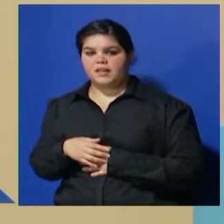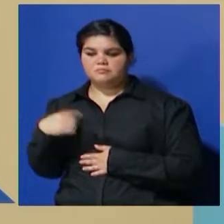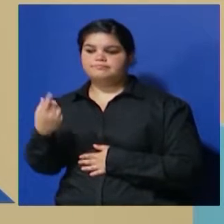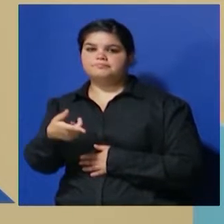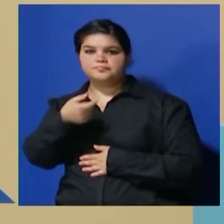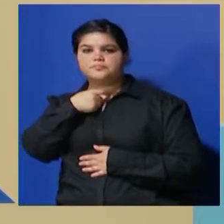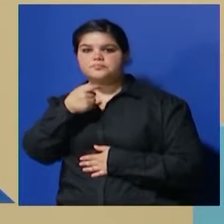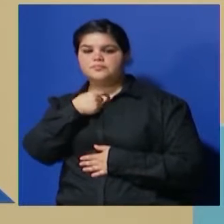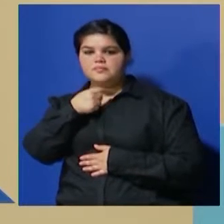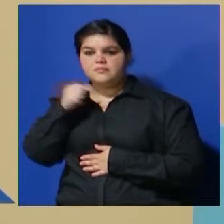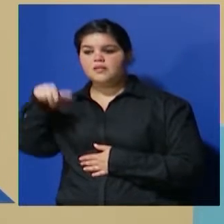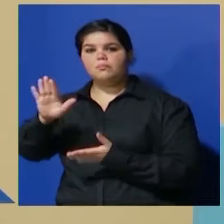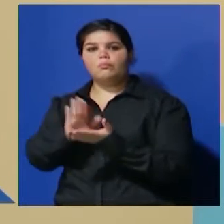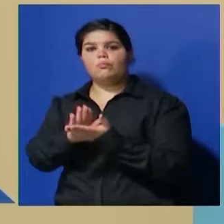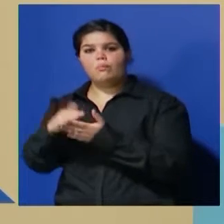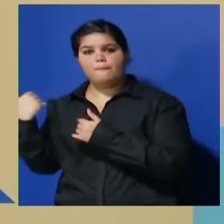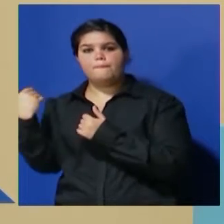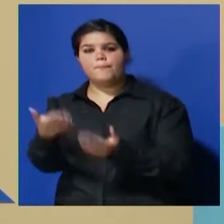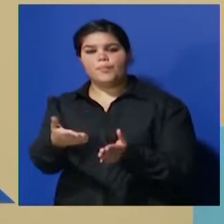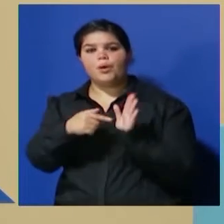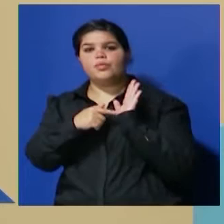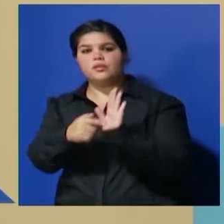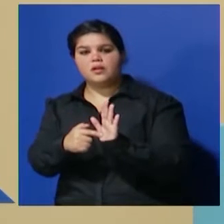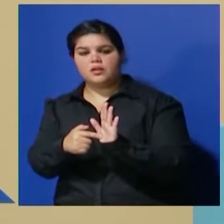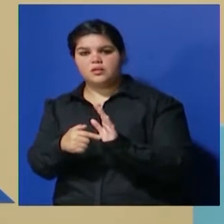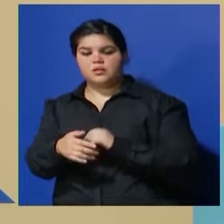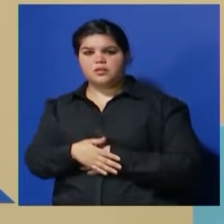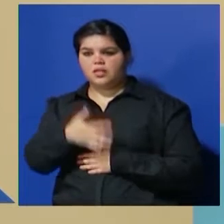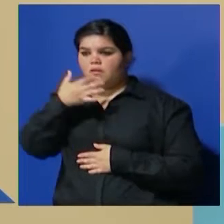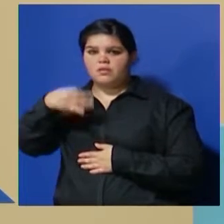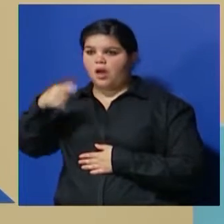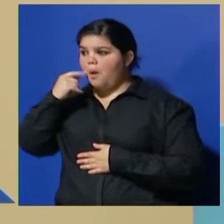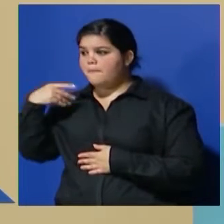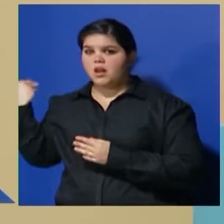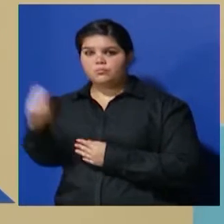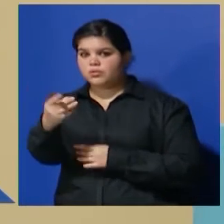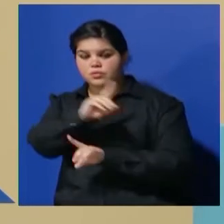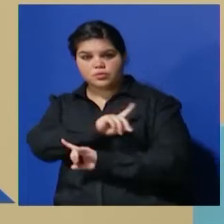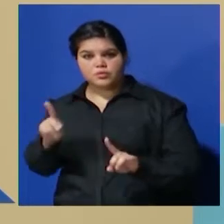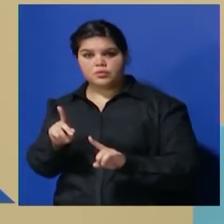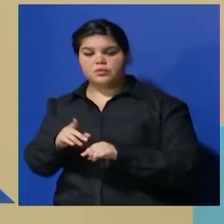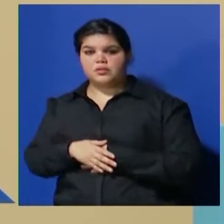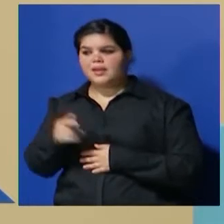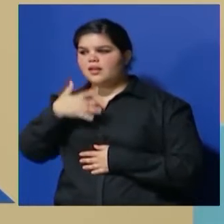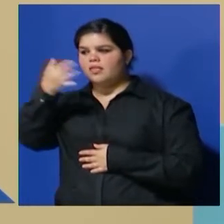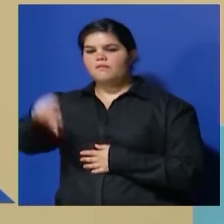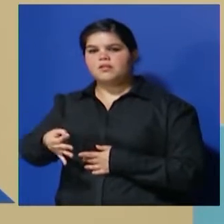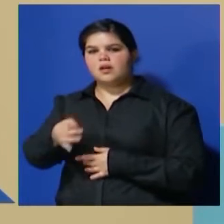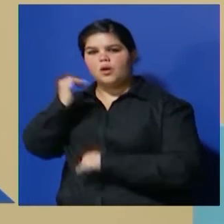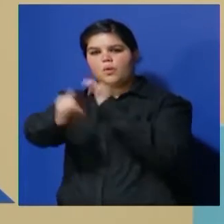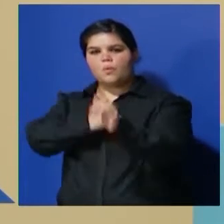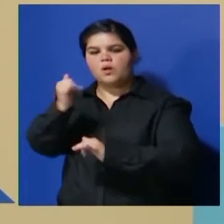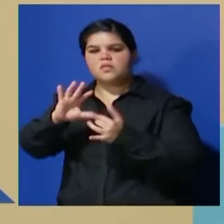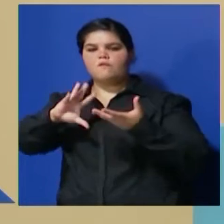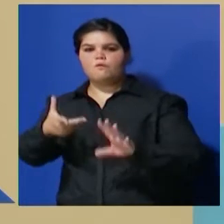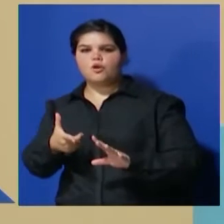de poner en evidencia para que realmente esto no pase y para que se desenmascaren estas dobles morales que